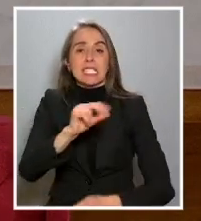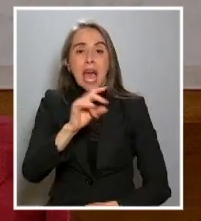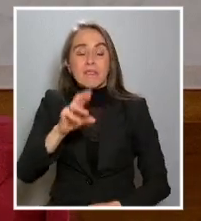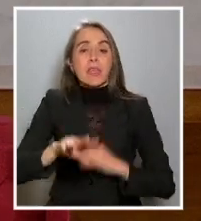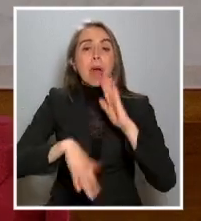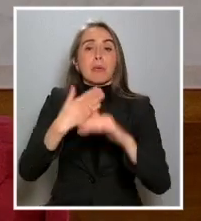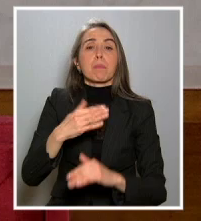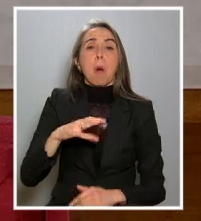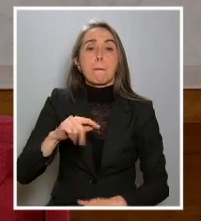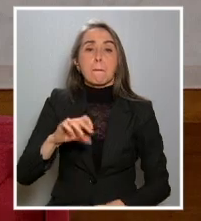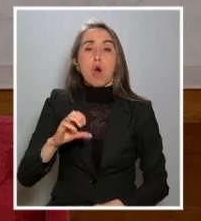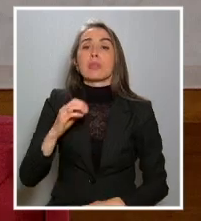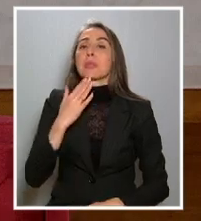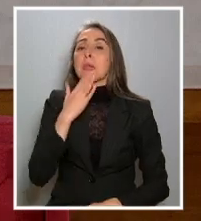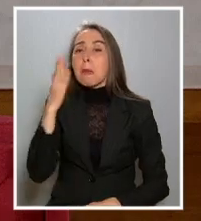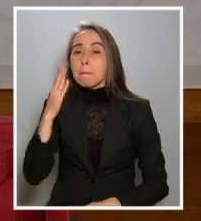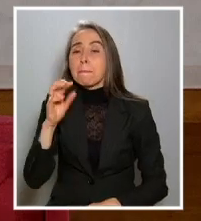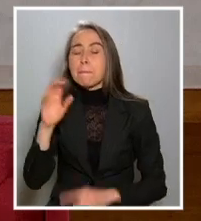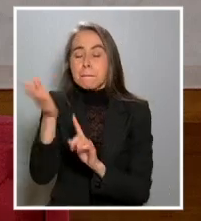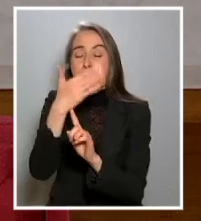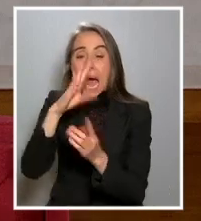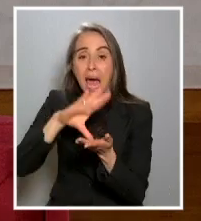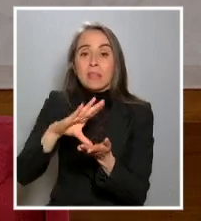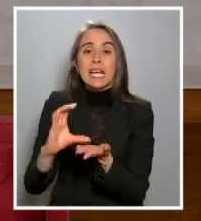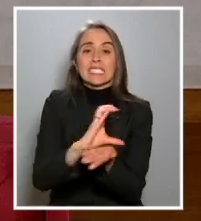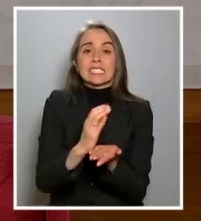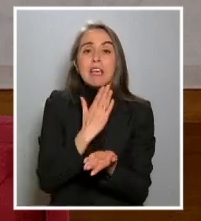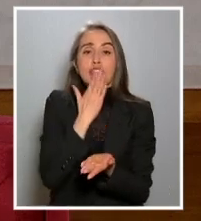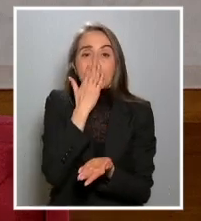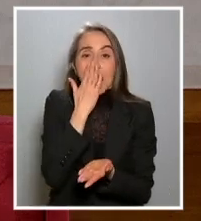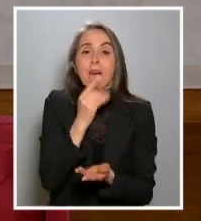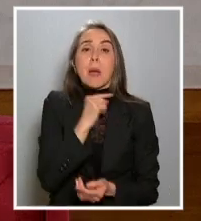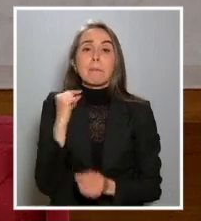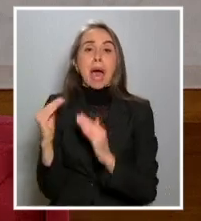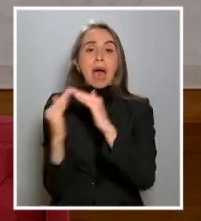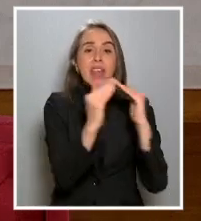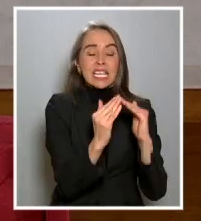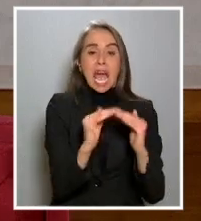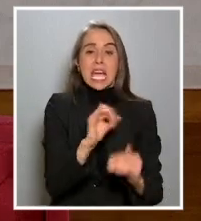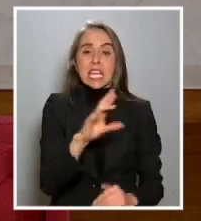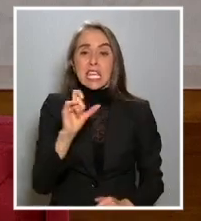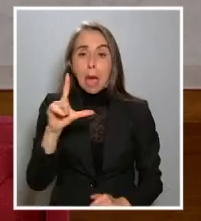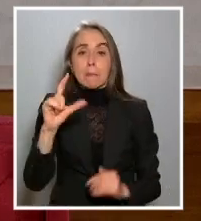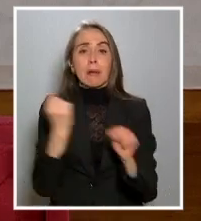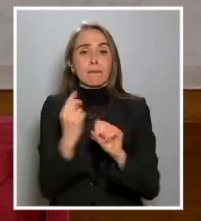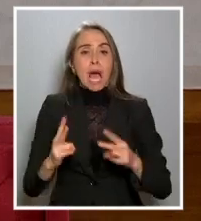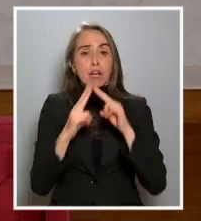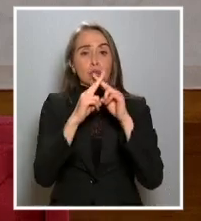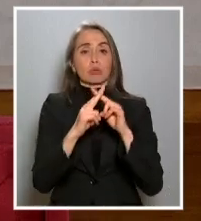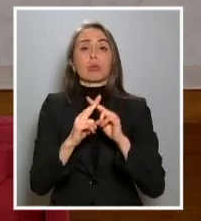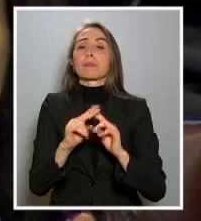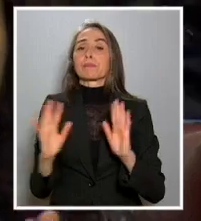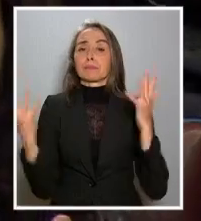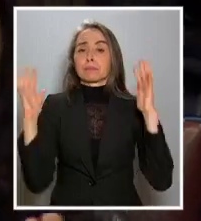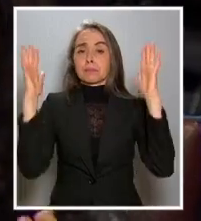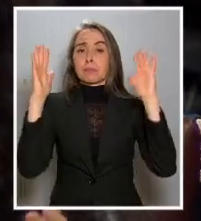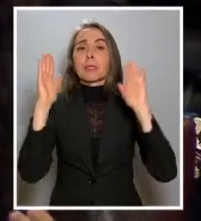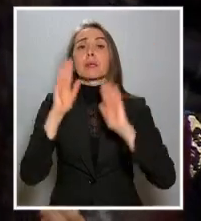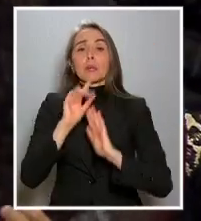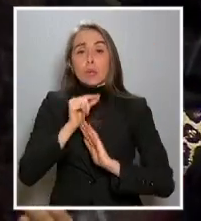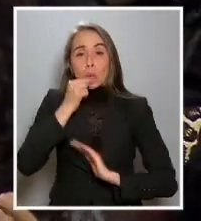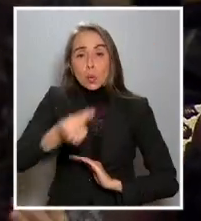como Montepatria, Cerro Navia, Padre de las Casas o Illapel. Cuando termine nuestro gobierno, en menos de